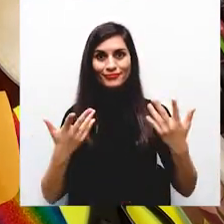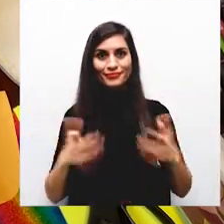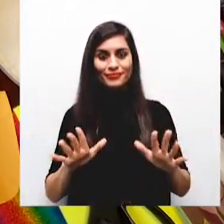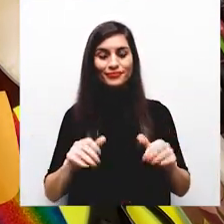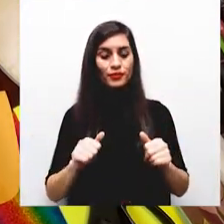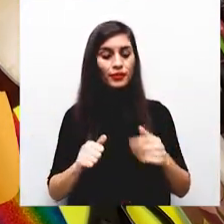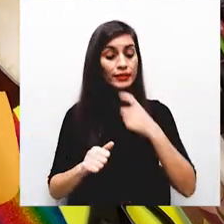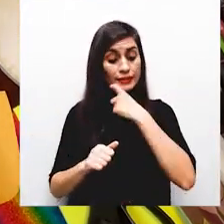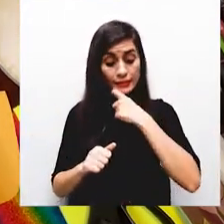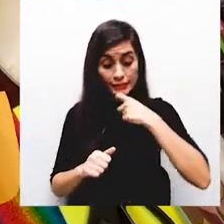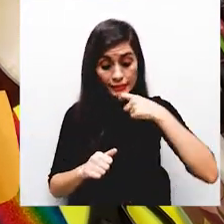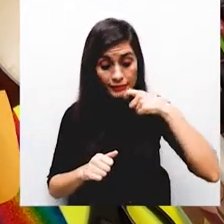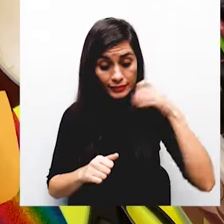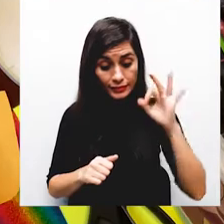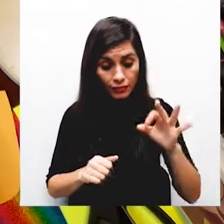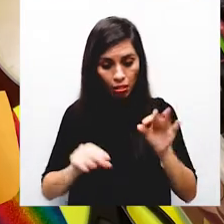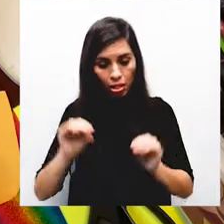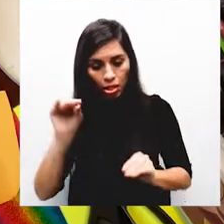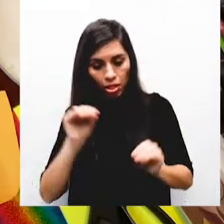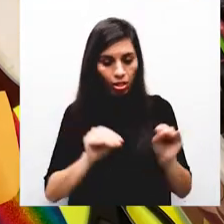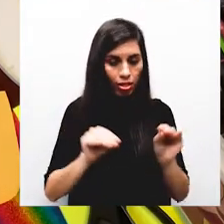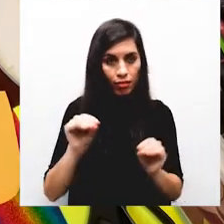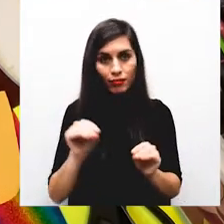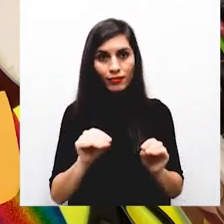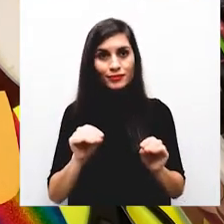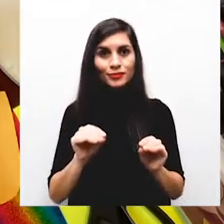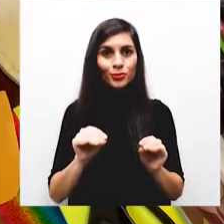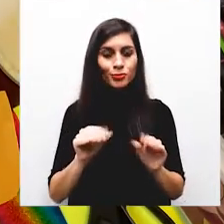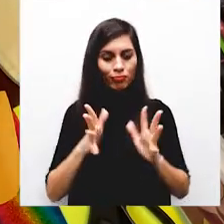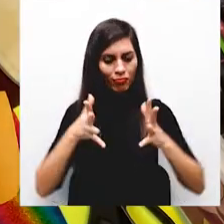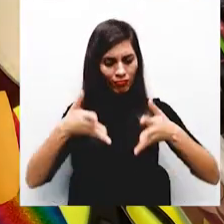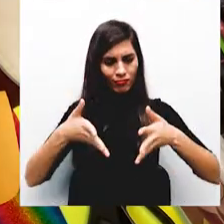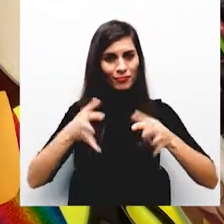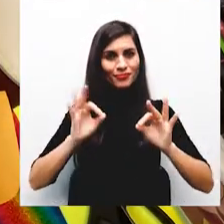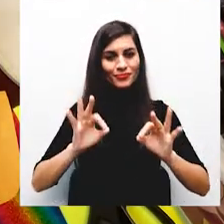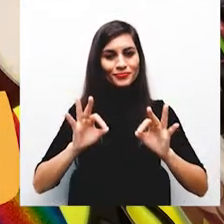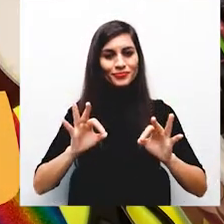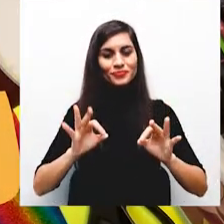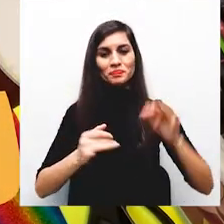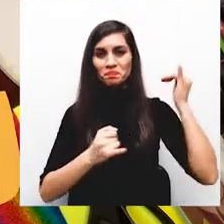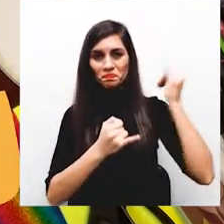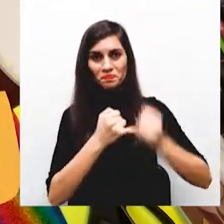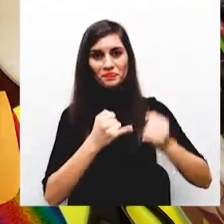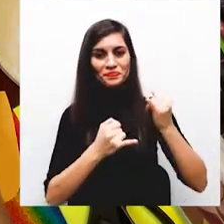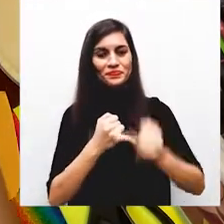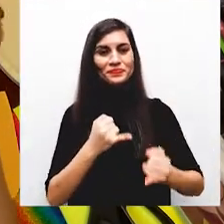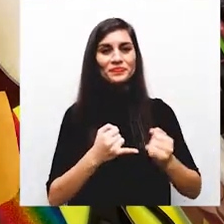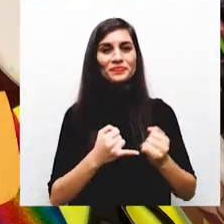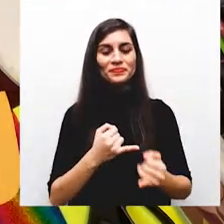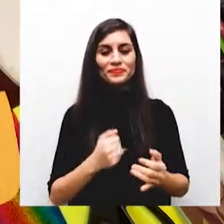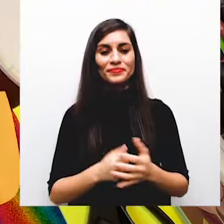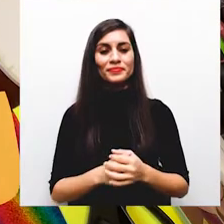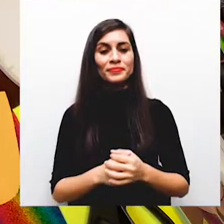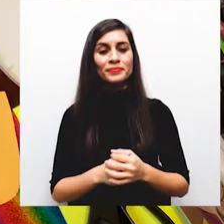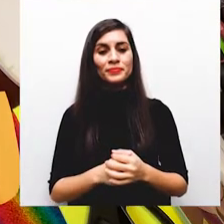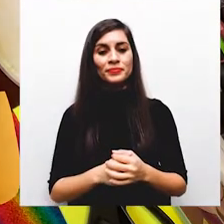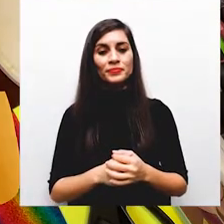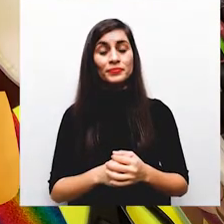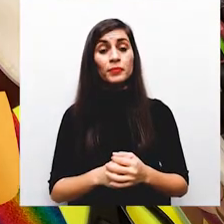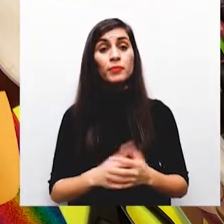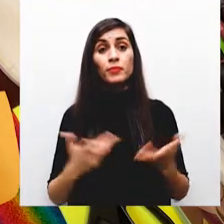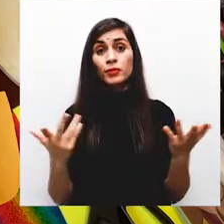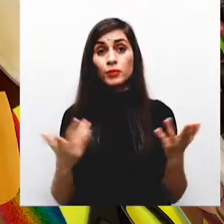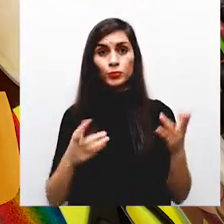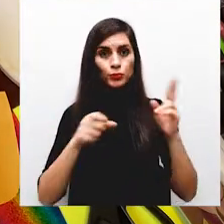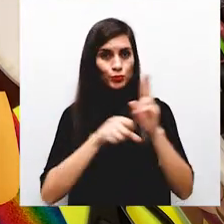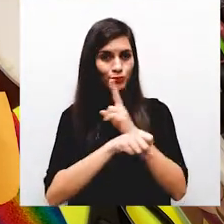hayamos asegurado de que se han secado, de que no se van a estar moviendo ni estorbando, vamos a dar lo que yo le llamo el toque yayoi,